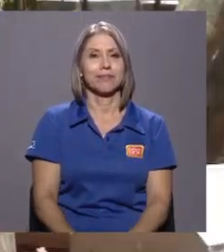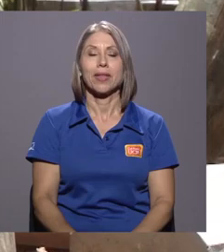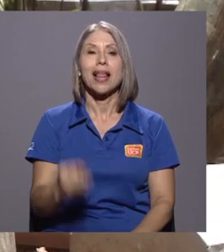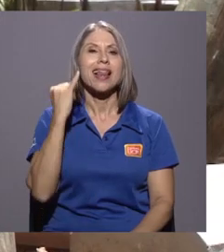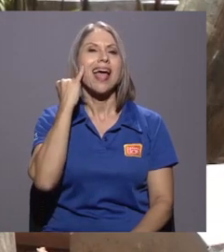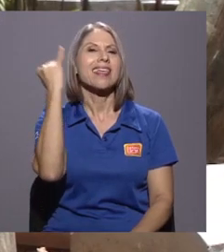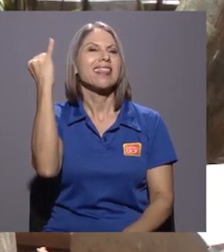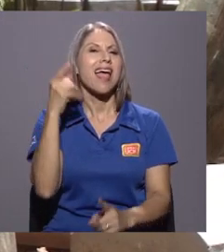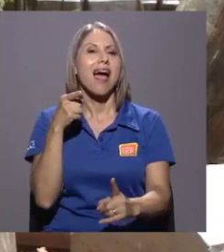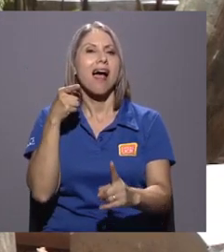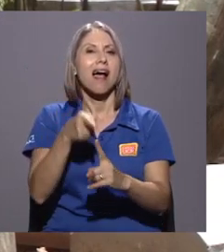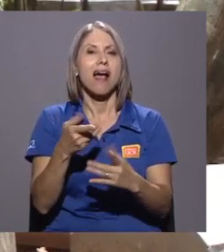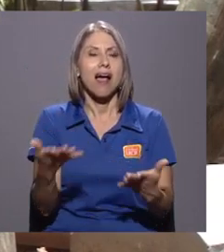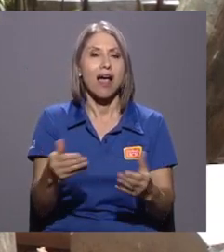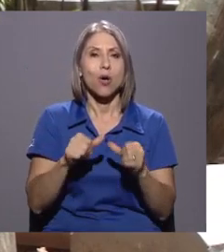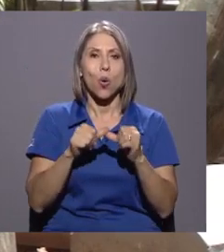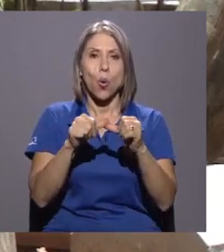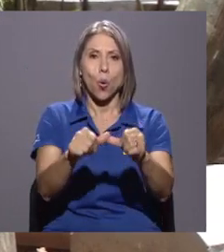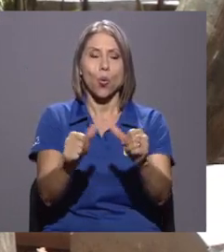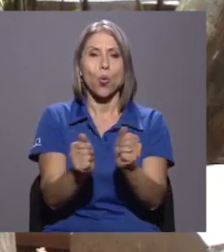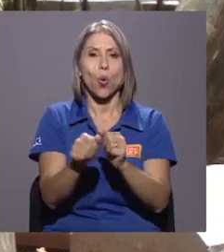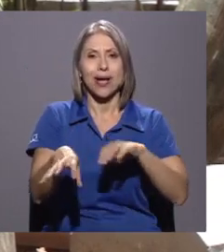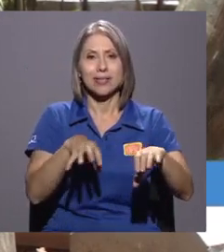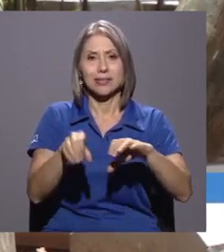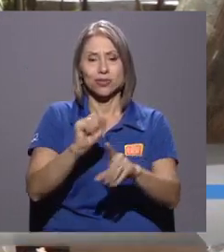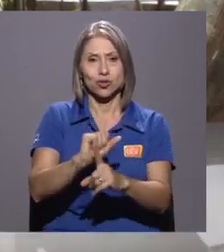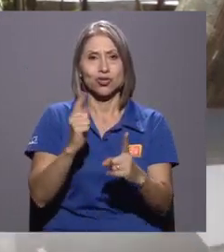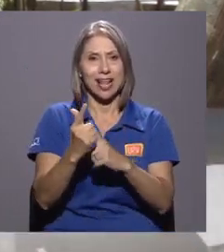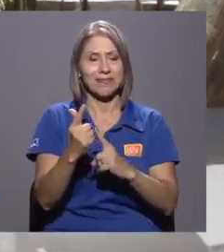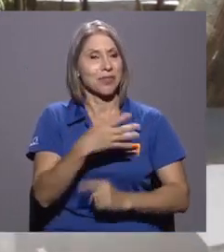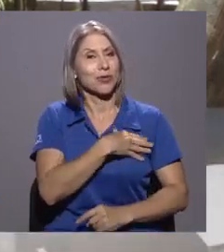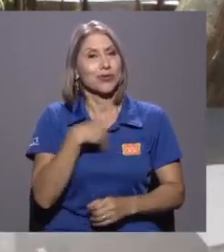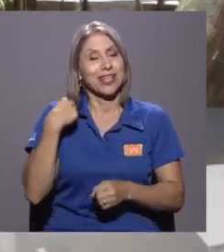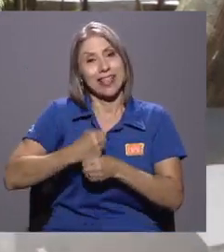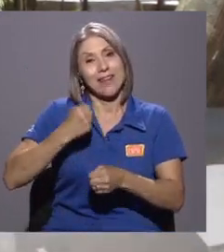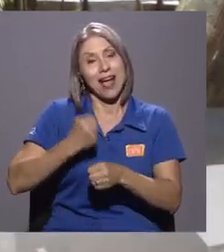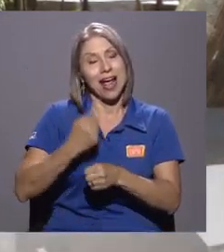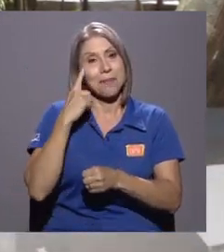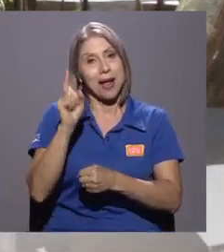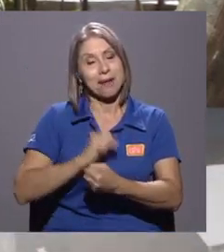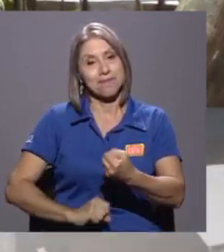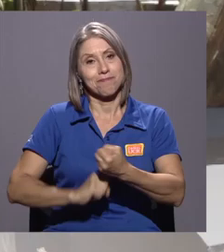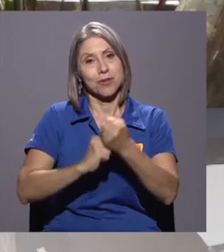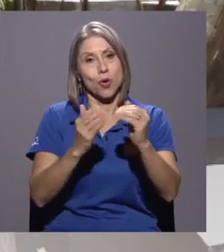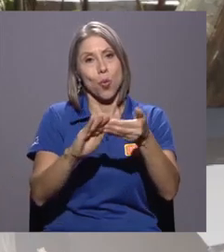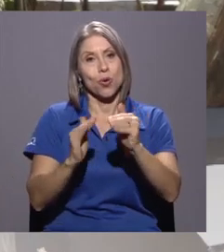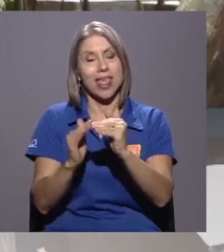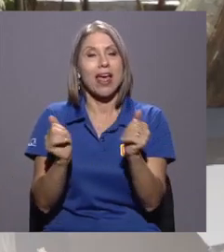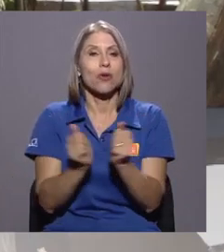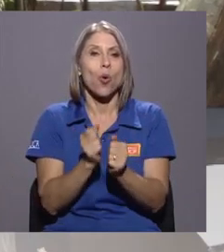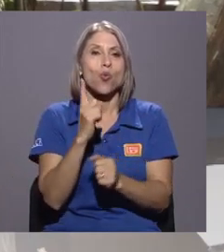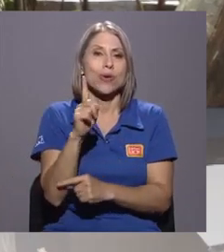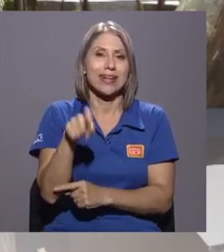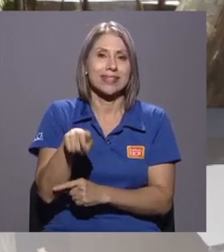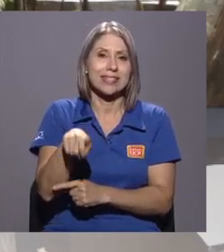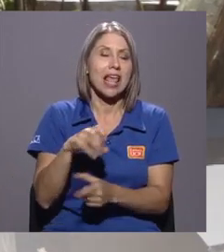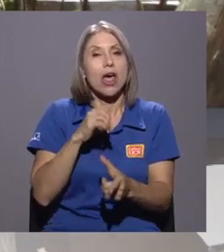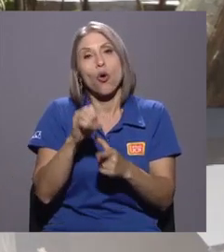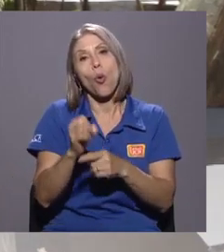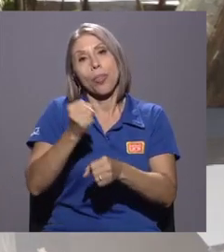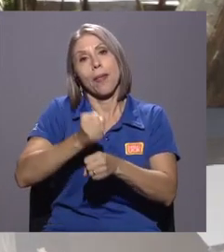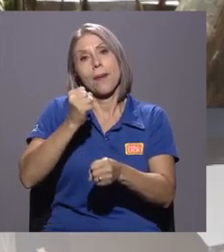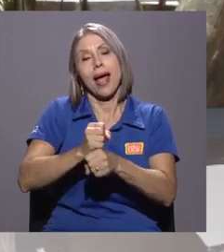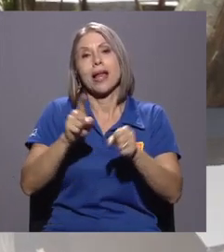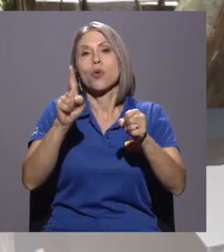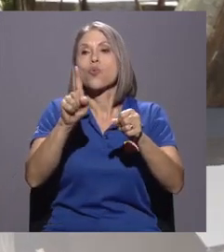darle continuidad más bien con acción social. Nos gustaría hacer algo para alguna comunidad que tenga una necesidad específica para intervenir un espacio público o así. Y